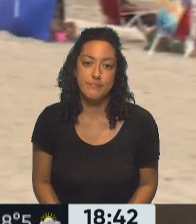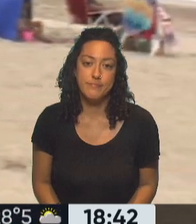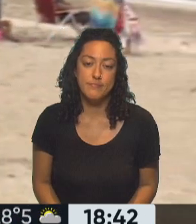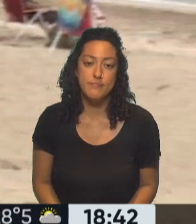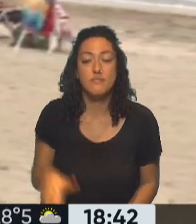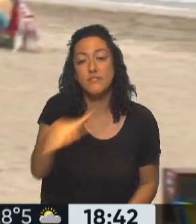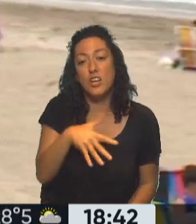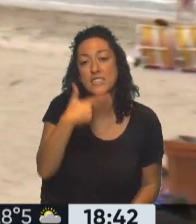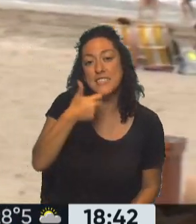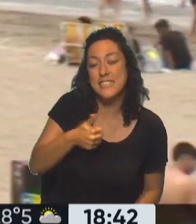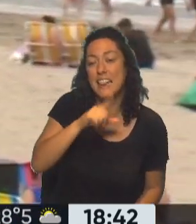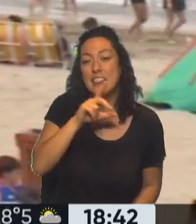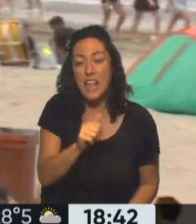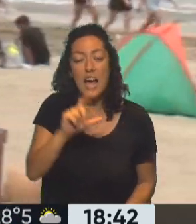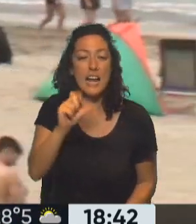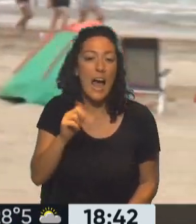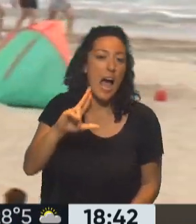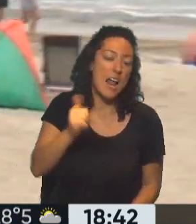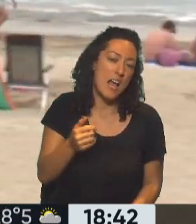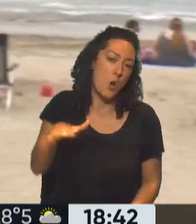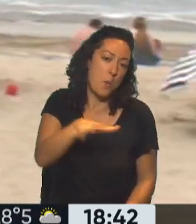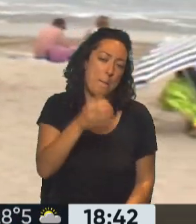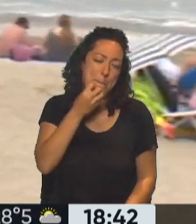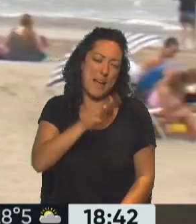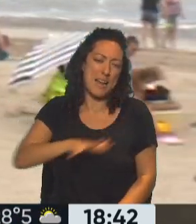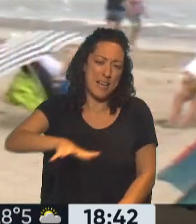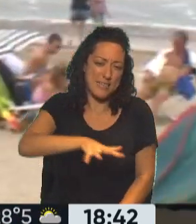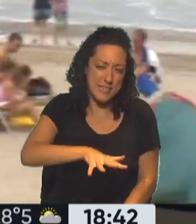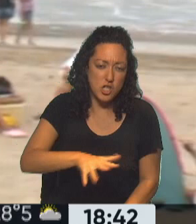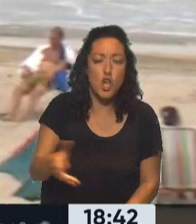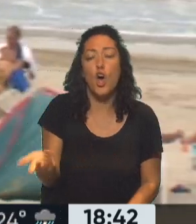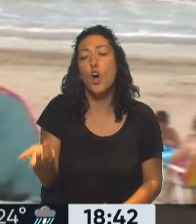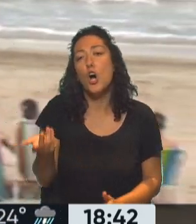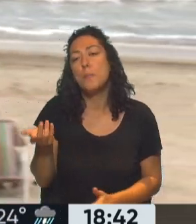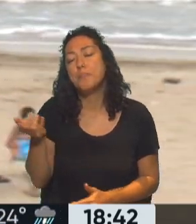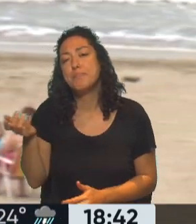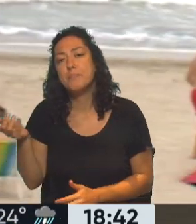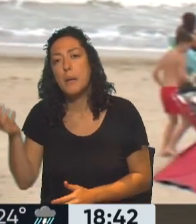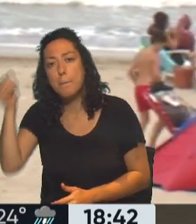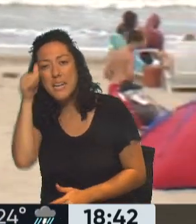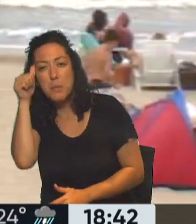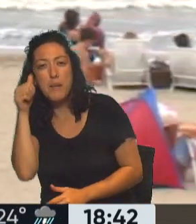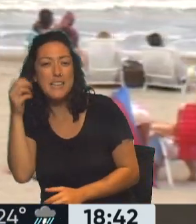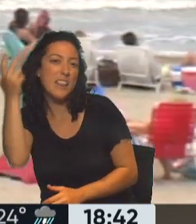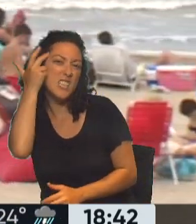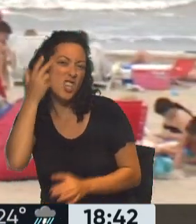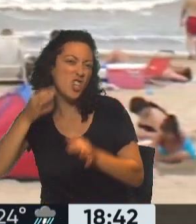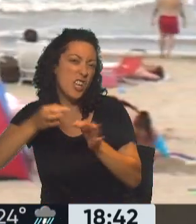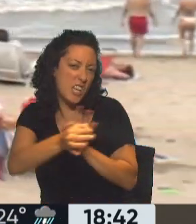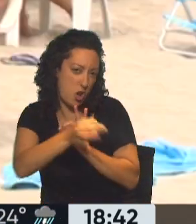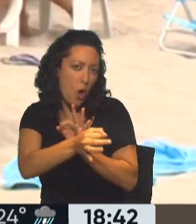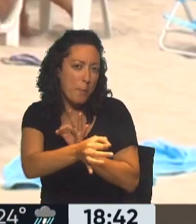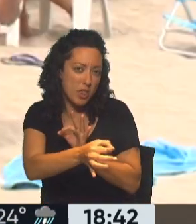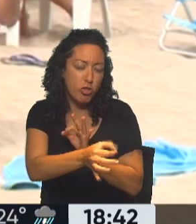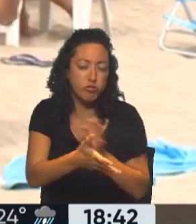Punta Clara del Mar es un paraíso ubicado a escasos 18 kilómetros de Mar del Plata, lo que